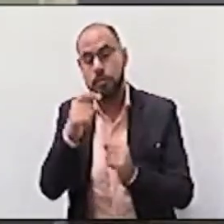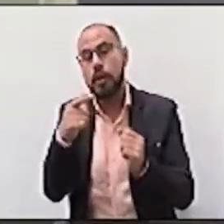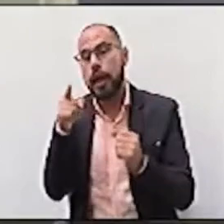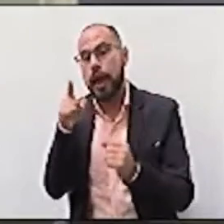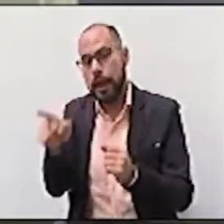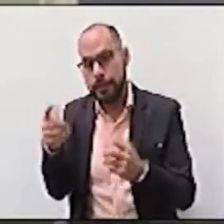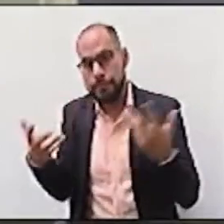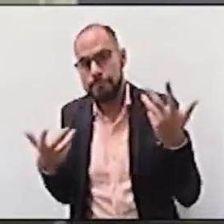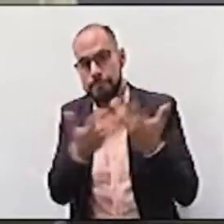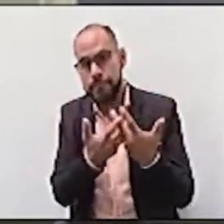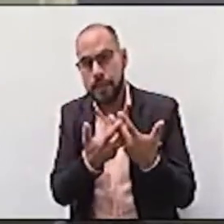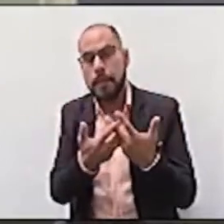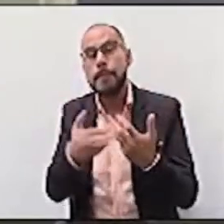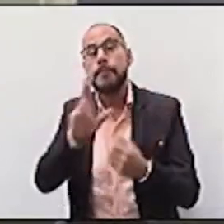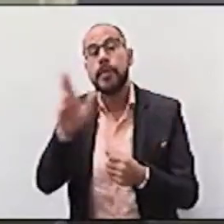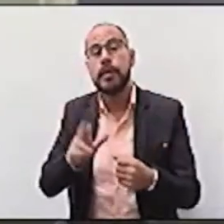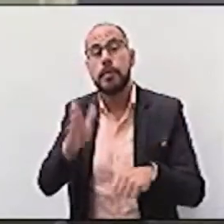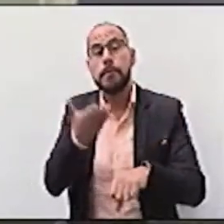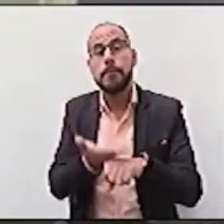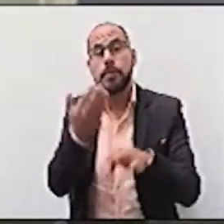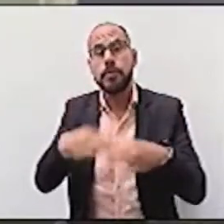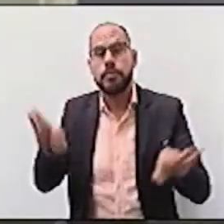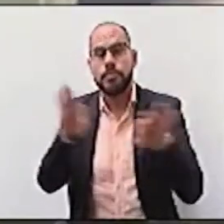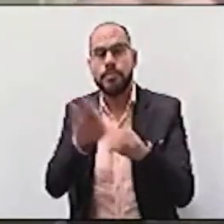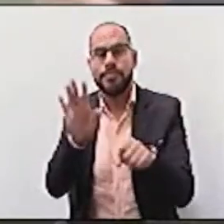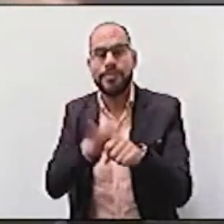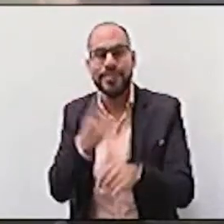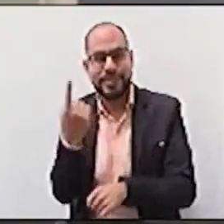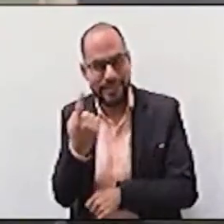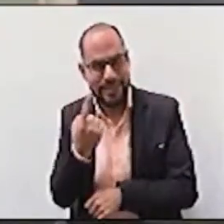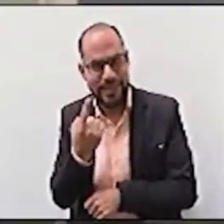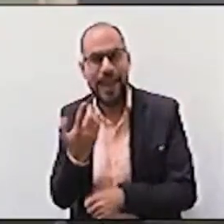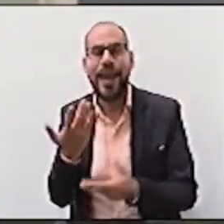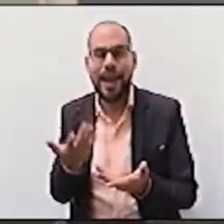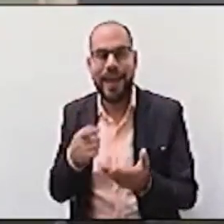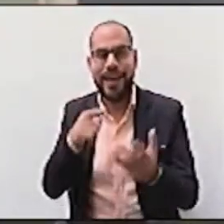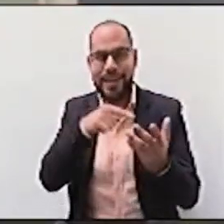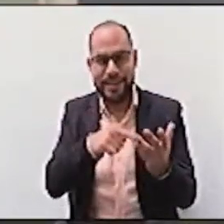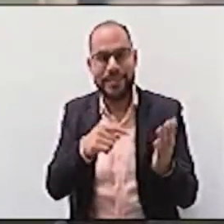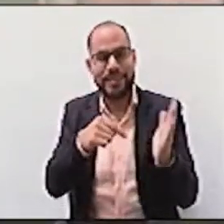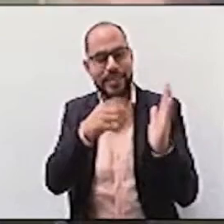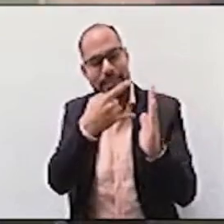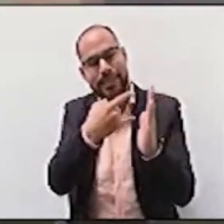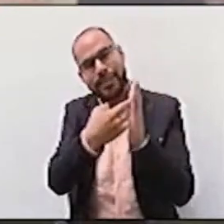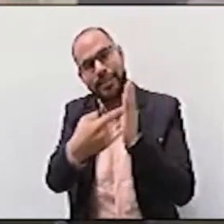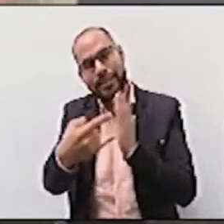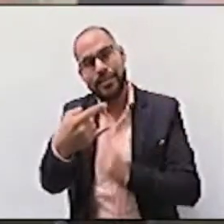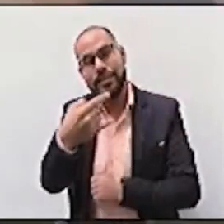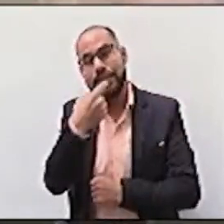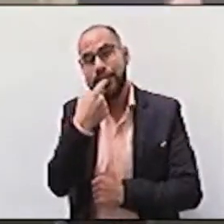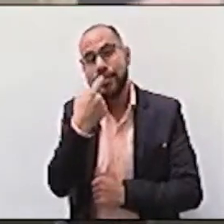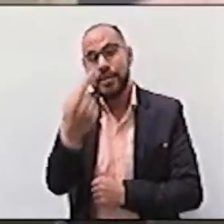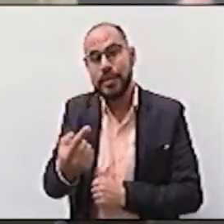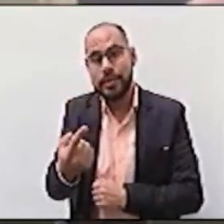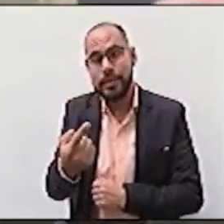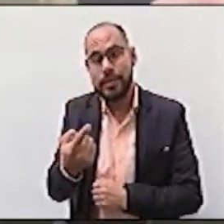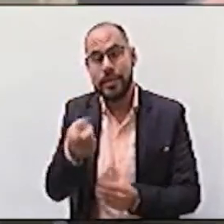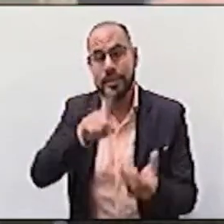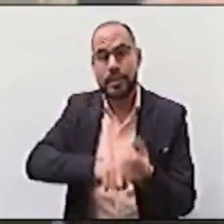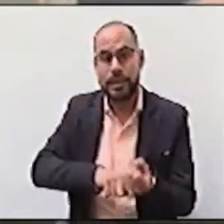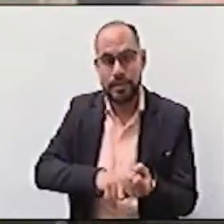qué es el párrafo más importante? Porque entonces, con esta definición, implícitamente se